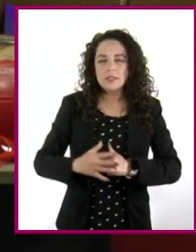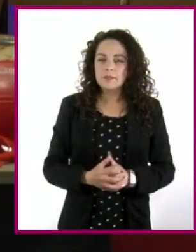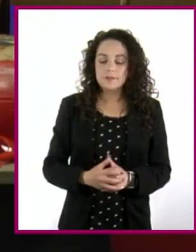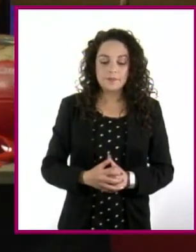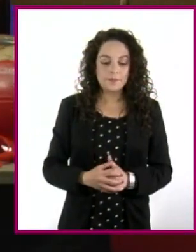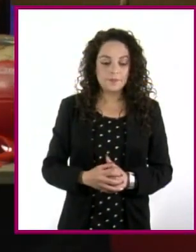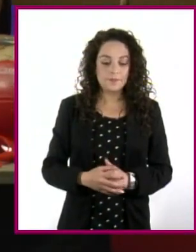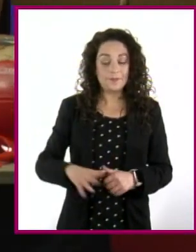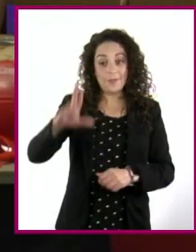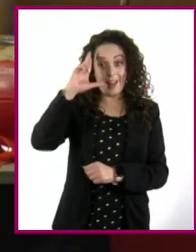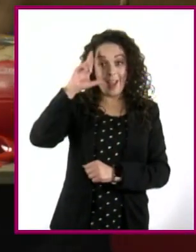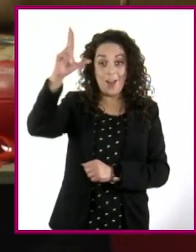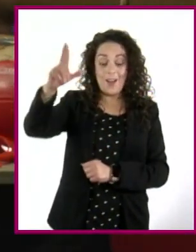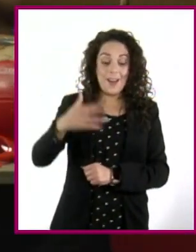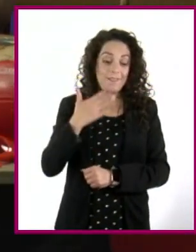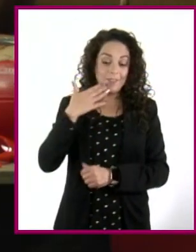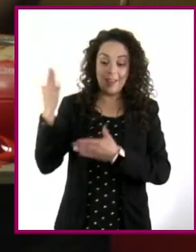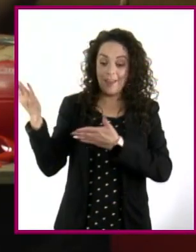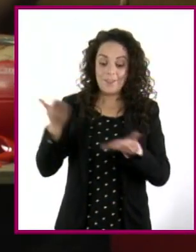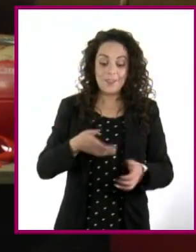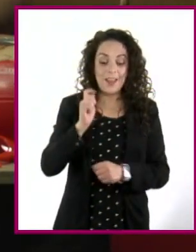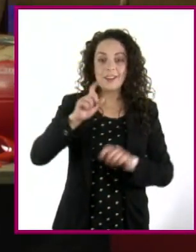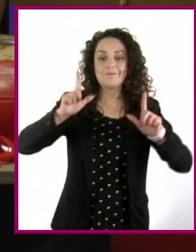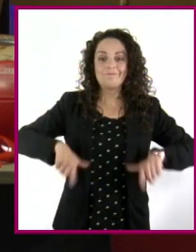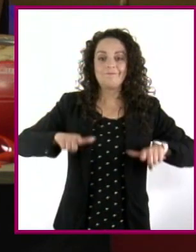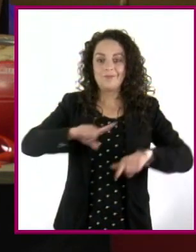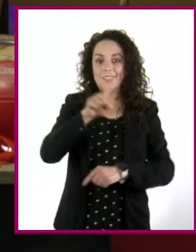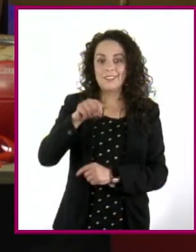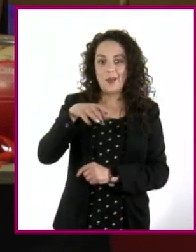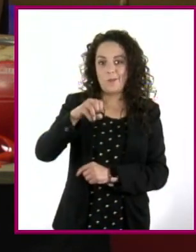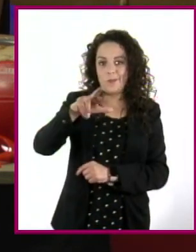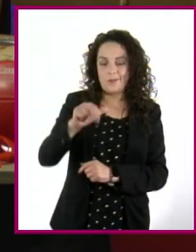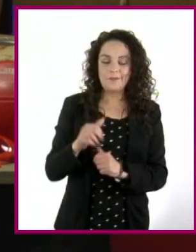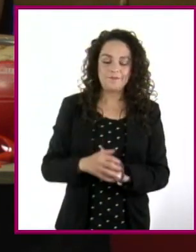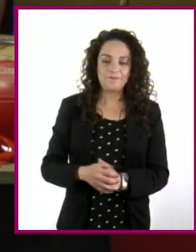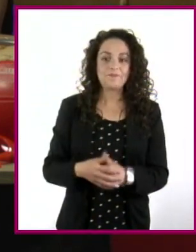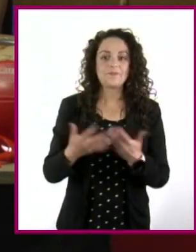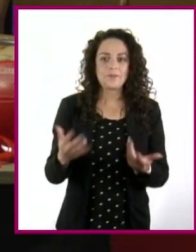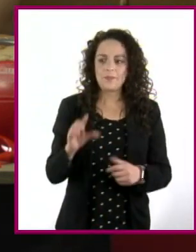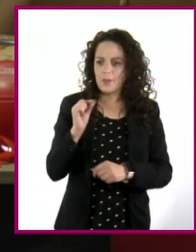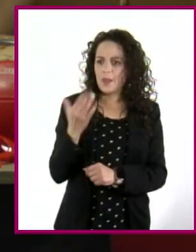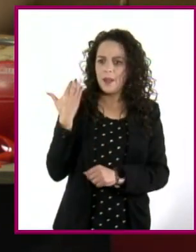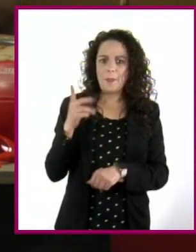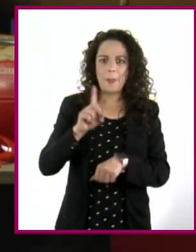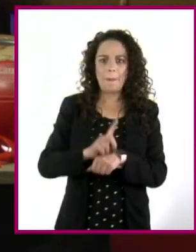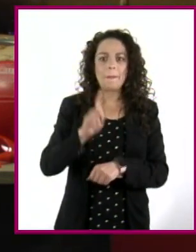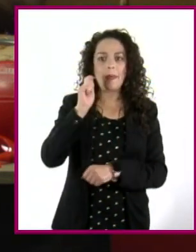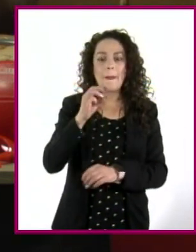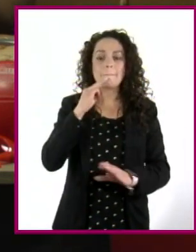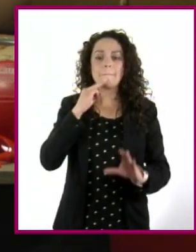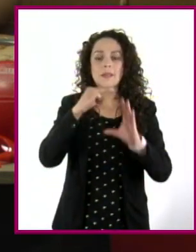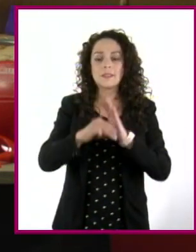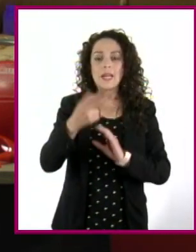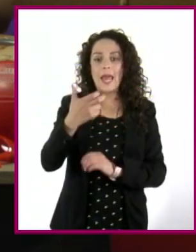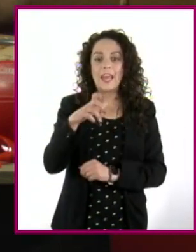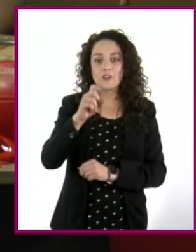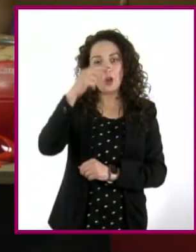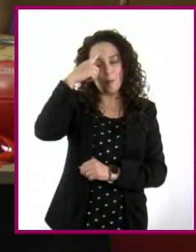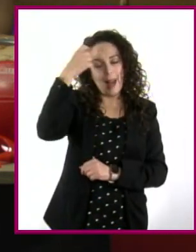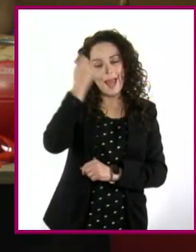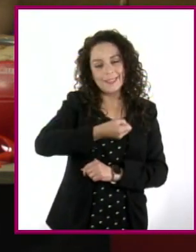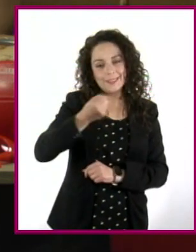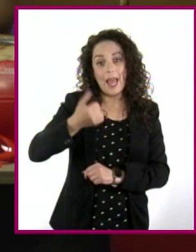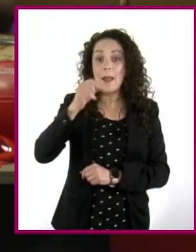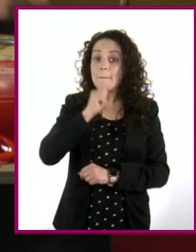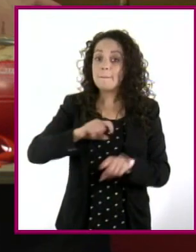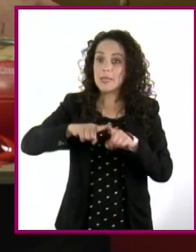Hola. Bienvenidos a Zamora Vlogs. A propósito, hace días nos llegó un mensaje de Héctor para saludarnos y también nos